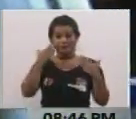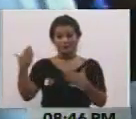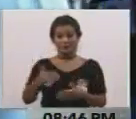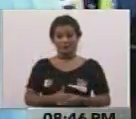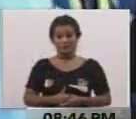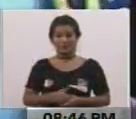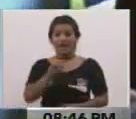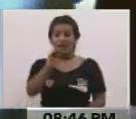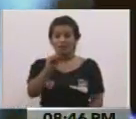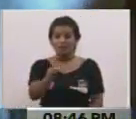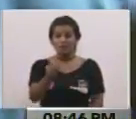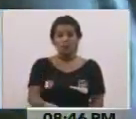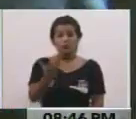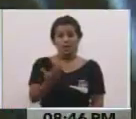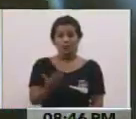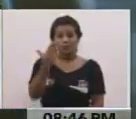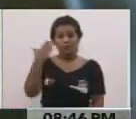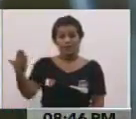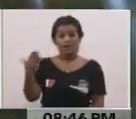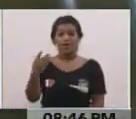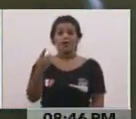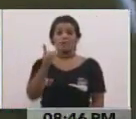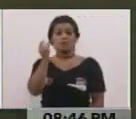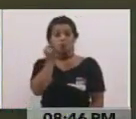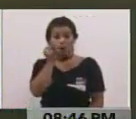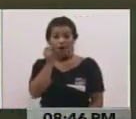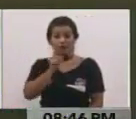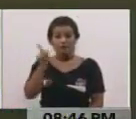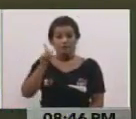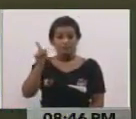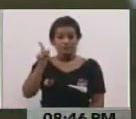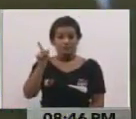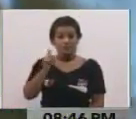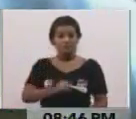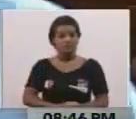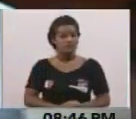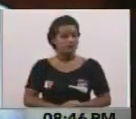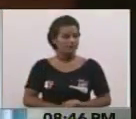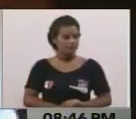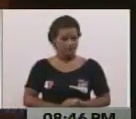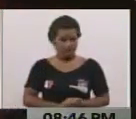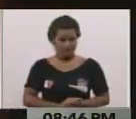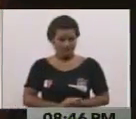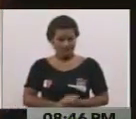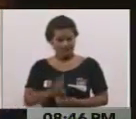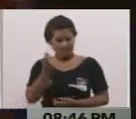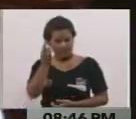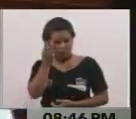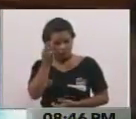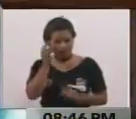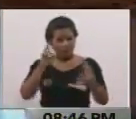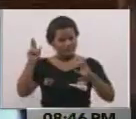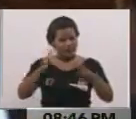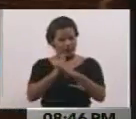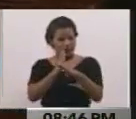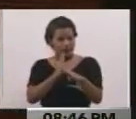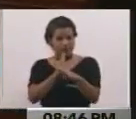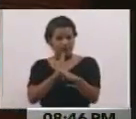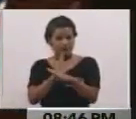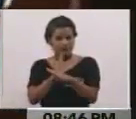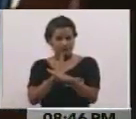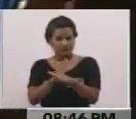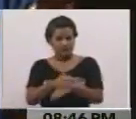destacar que Yulimar Rojas es campeona mundial en pista cubierta, en la especialidad de triple